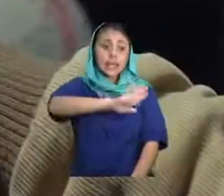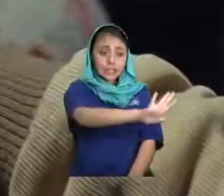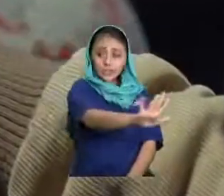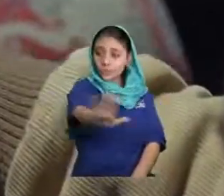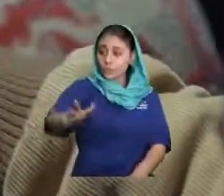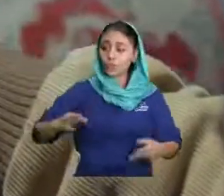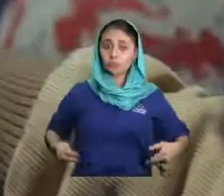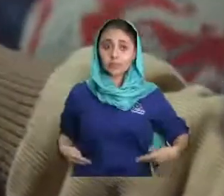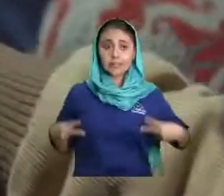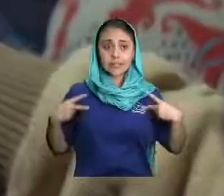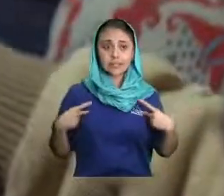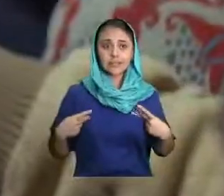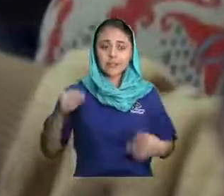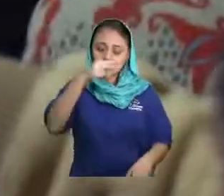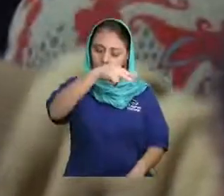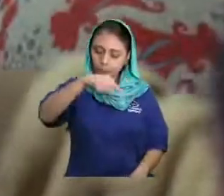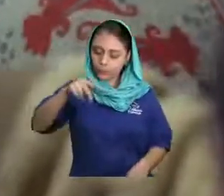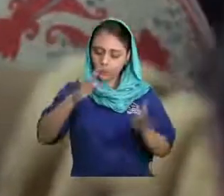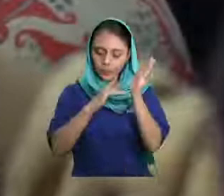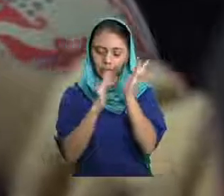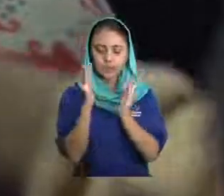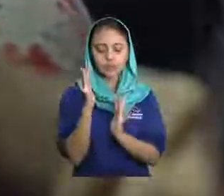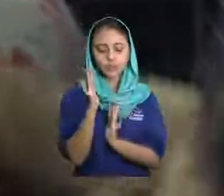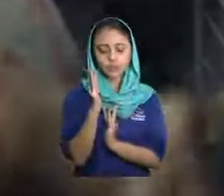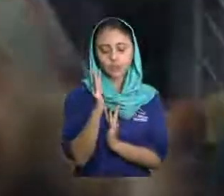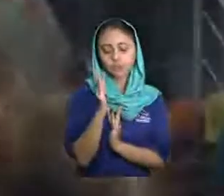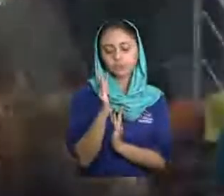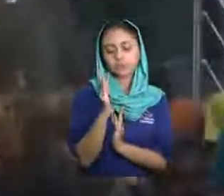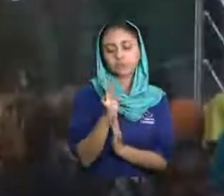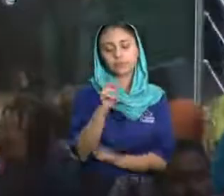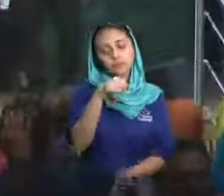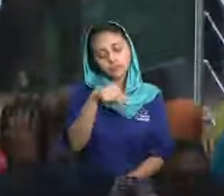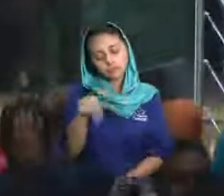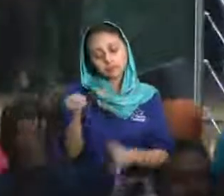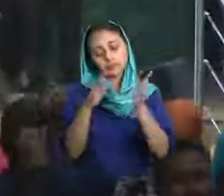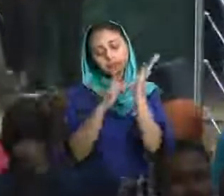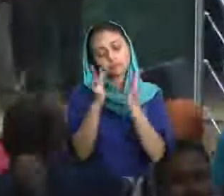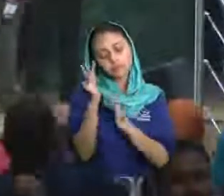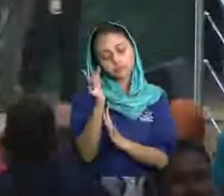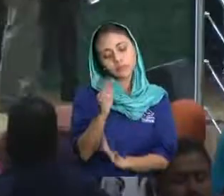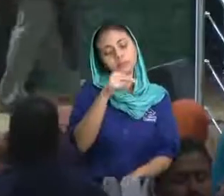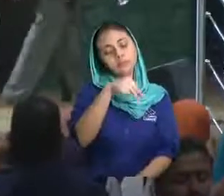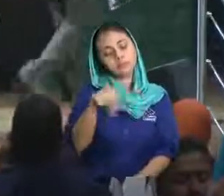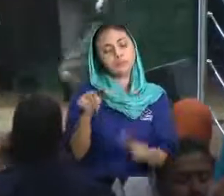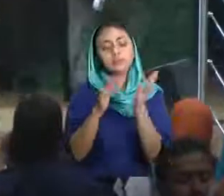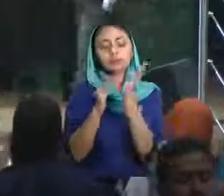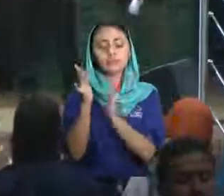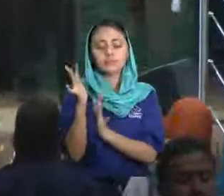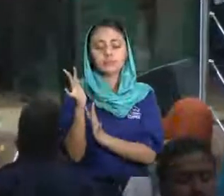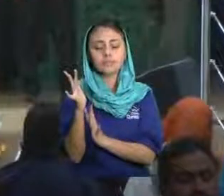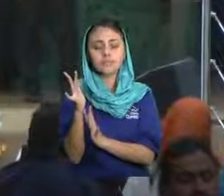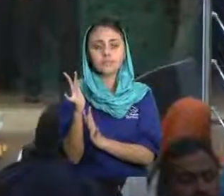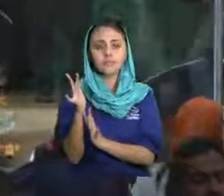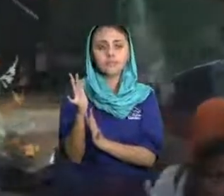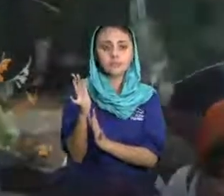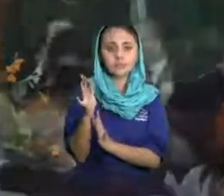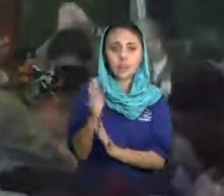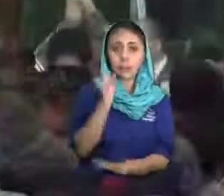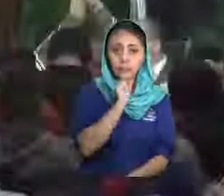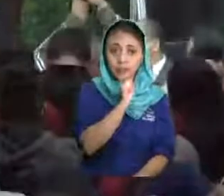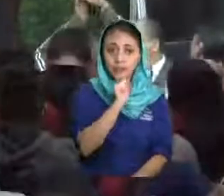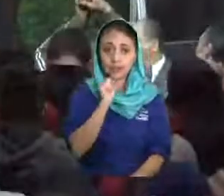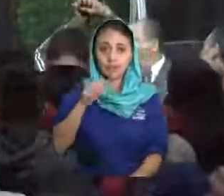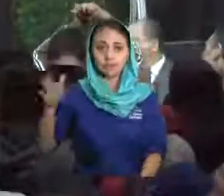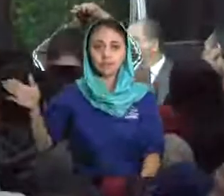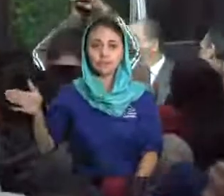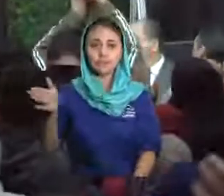vidas. En el nombre de Jesús, en el nombre de Jesús, en el nombre de Jesús, cantemos al Señor mientras lo